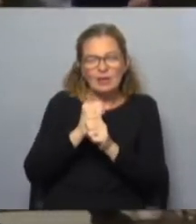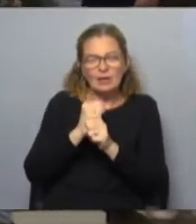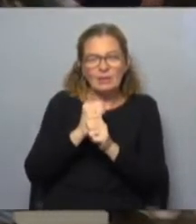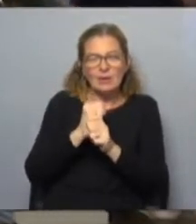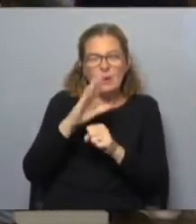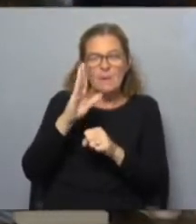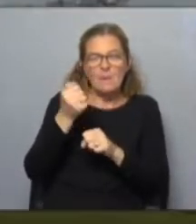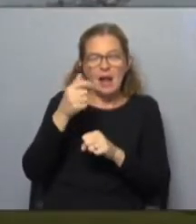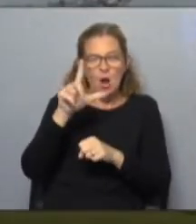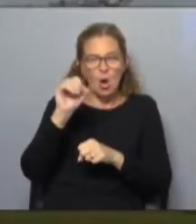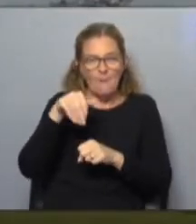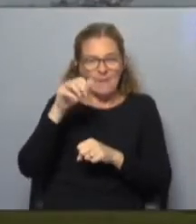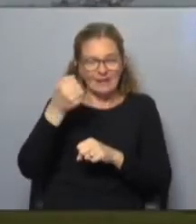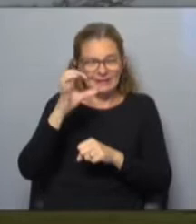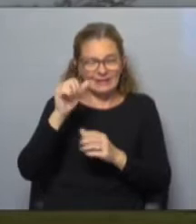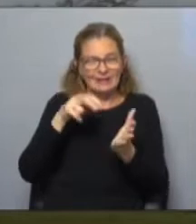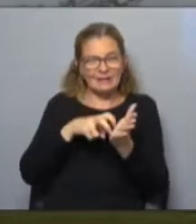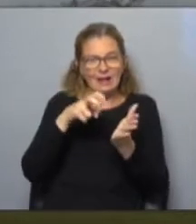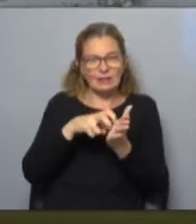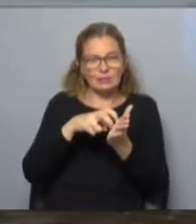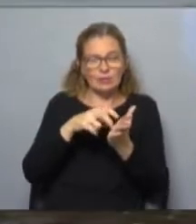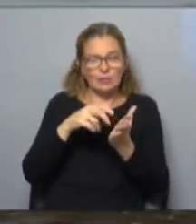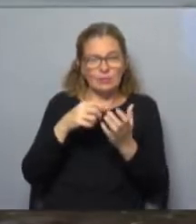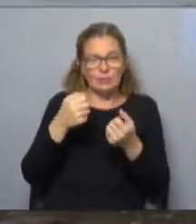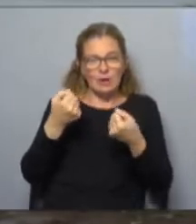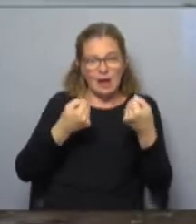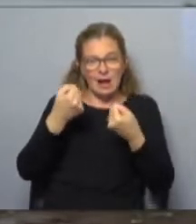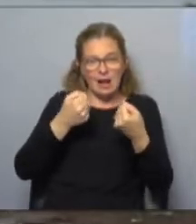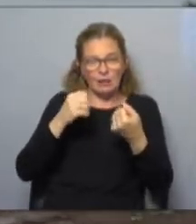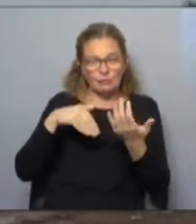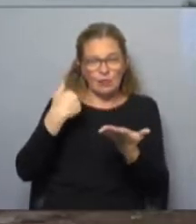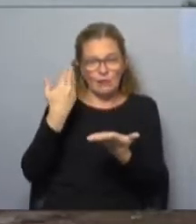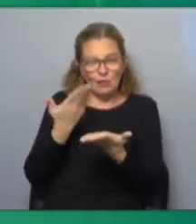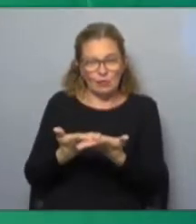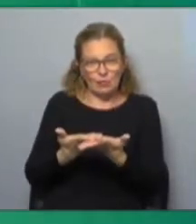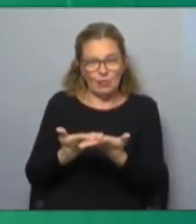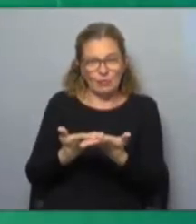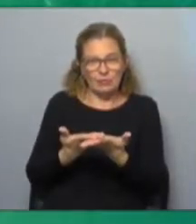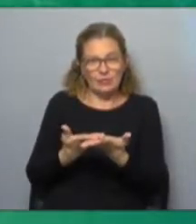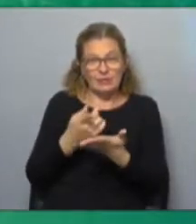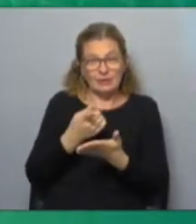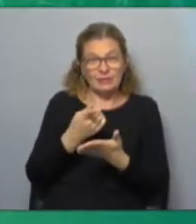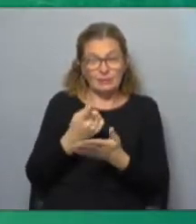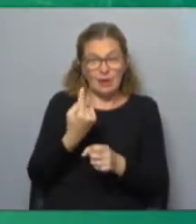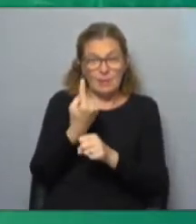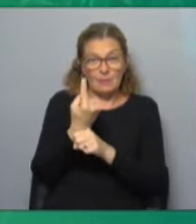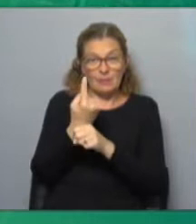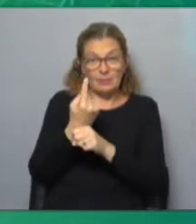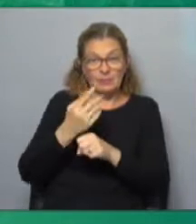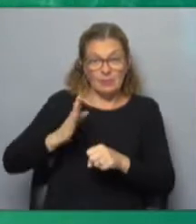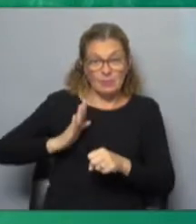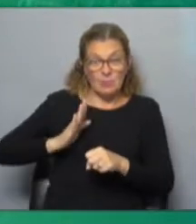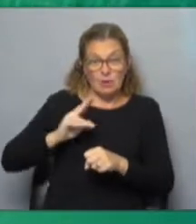Eólico Palomas, en Salto. Poco tiempo después volcó mientras conducía el vehículo del trabajo y falleció. Ella fue la primera mujer en